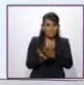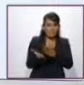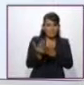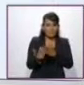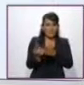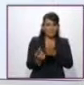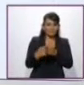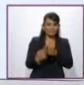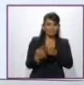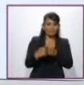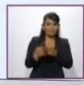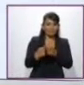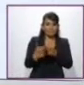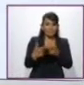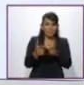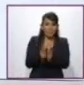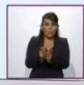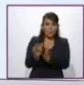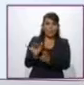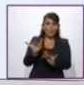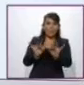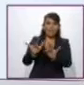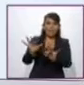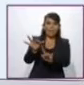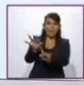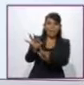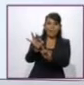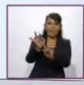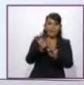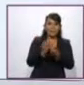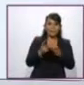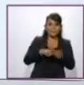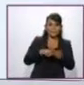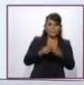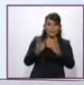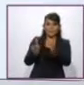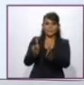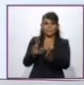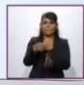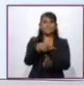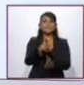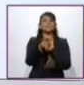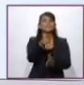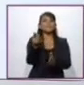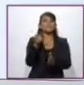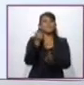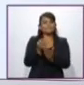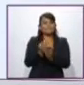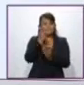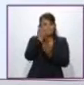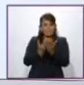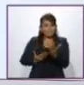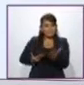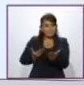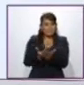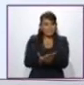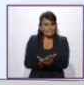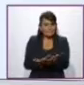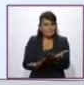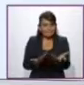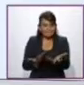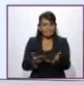incorporarla a sus grupos. ¿Cuál es su propuesta y estrategia integral para evitar que estos